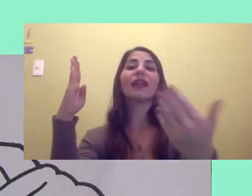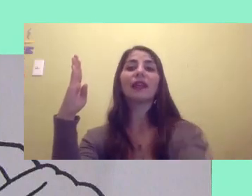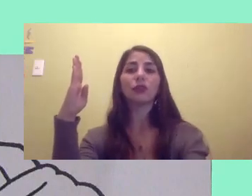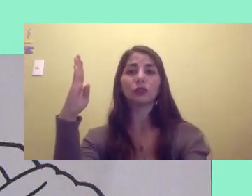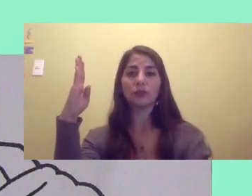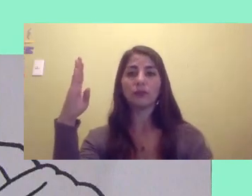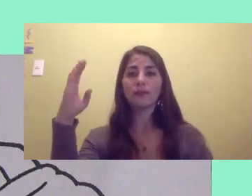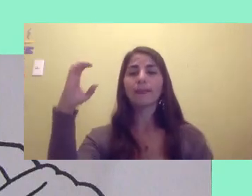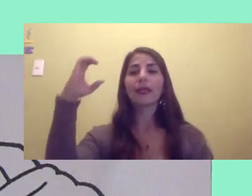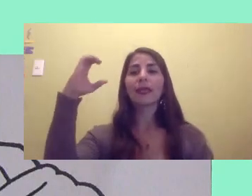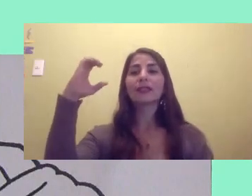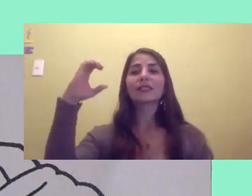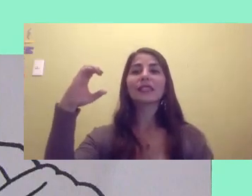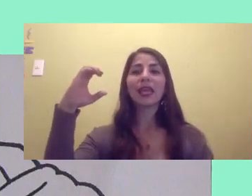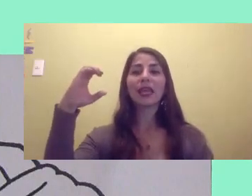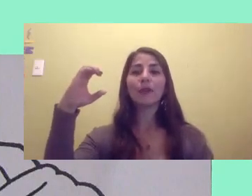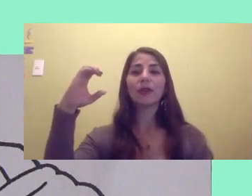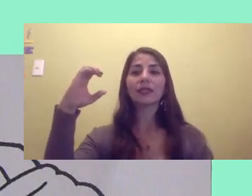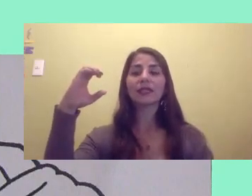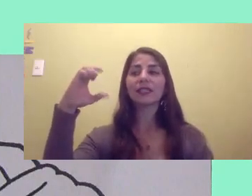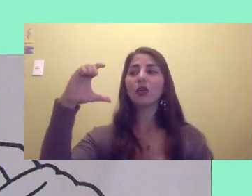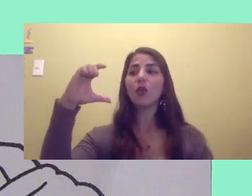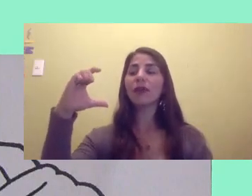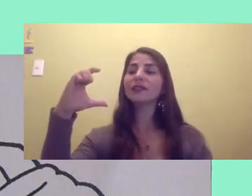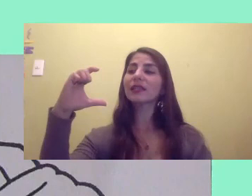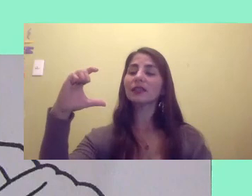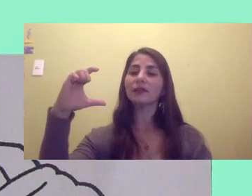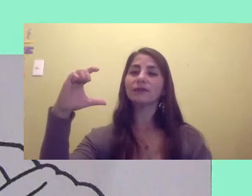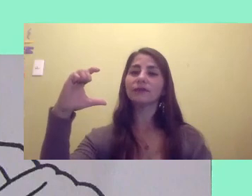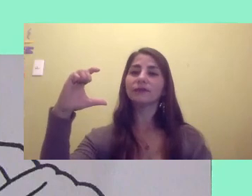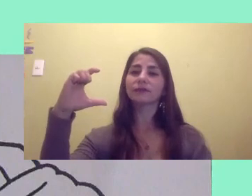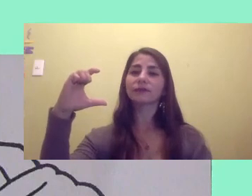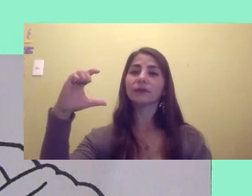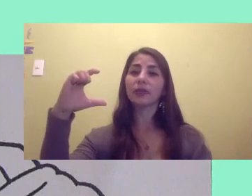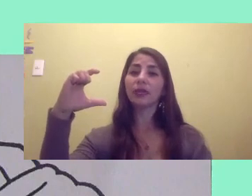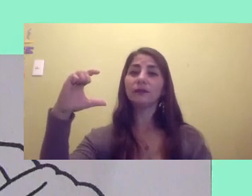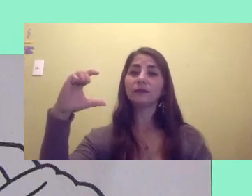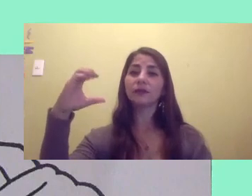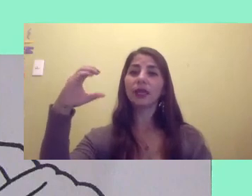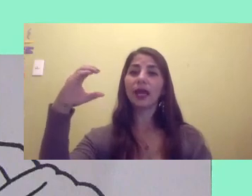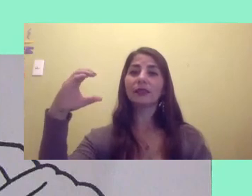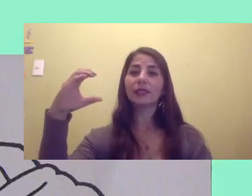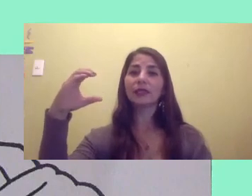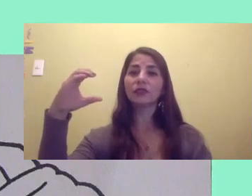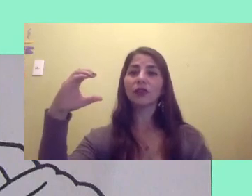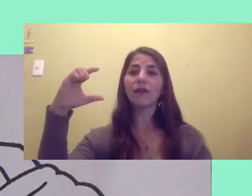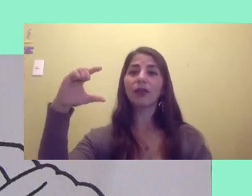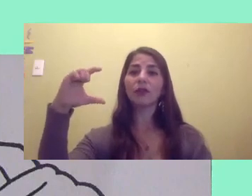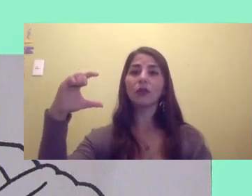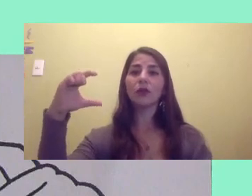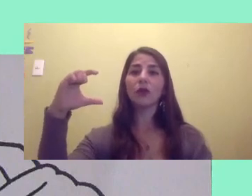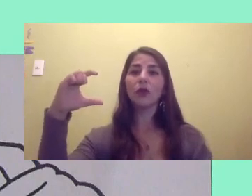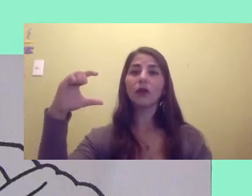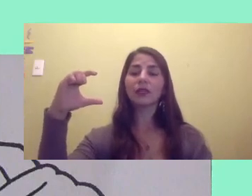es lo que ve el otro. C puede ser así o puede ser así, ¿ya? Así, con toda